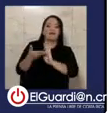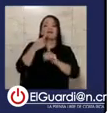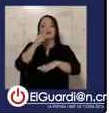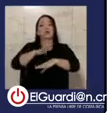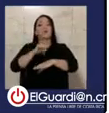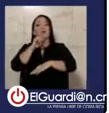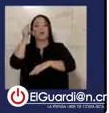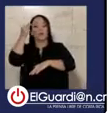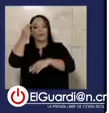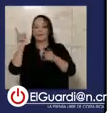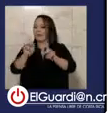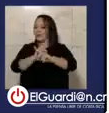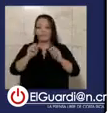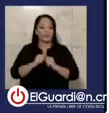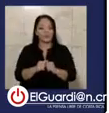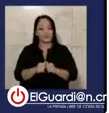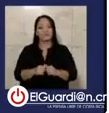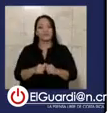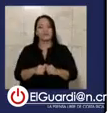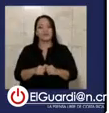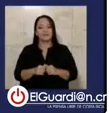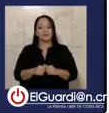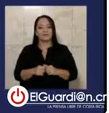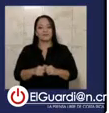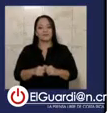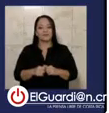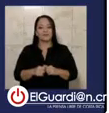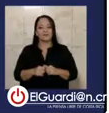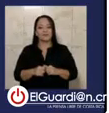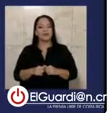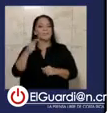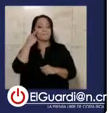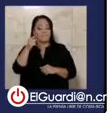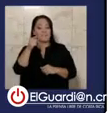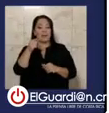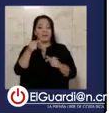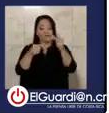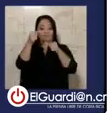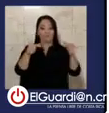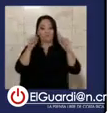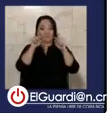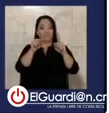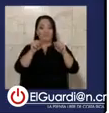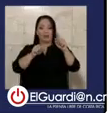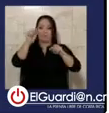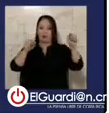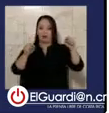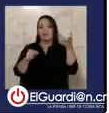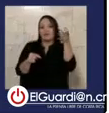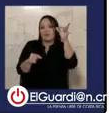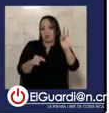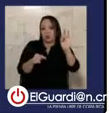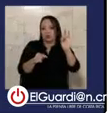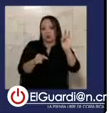Números concretos que se demuestran en la siguiente filmina, en donde se demuestra esta variación de 18